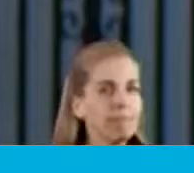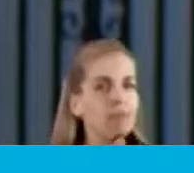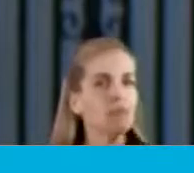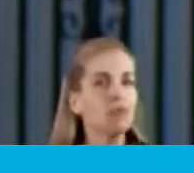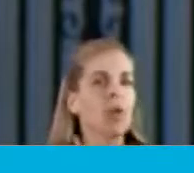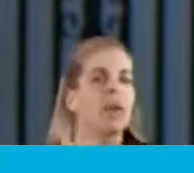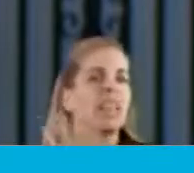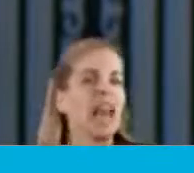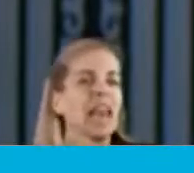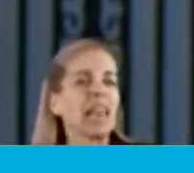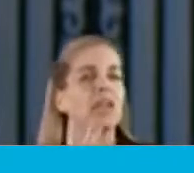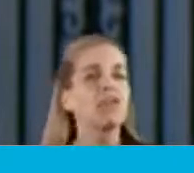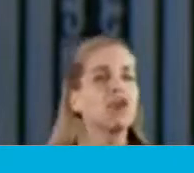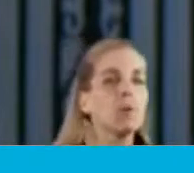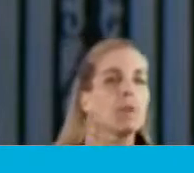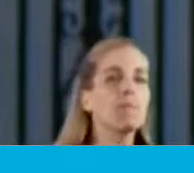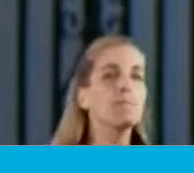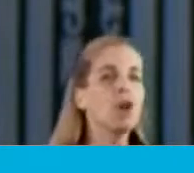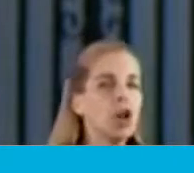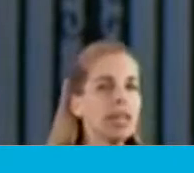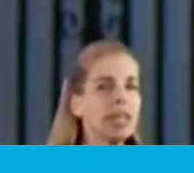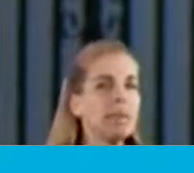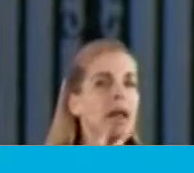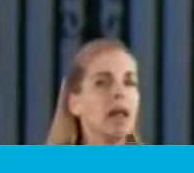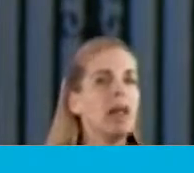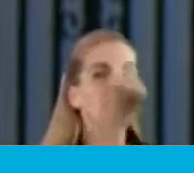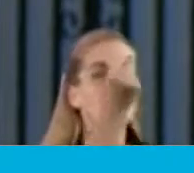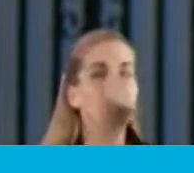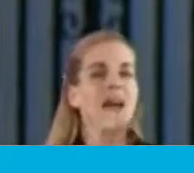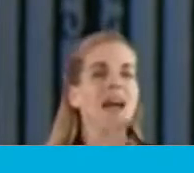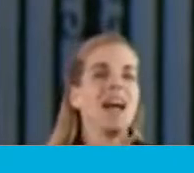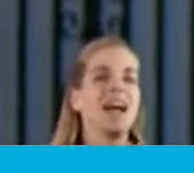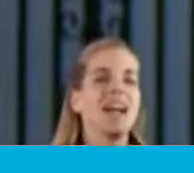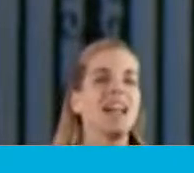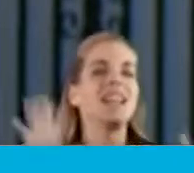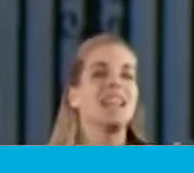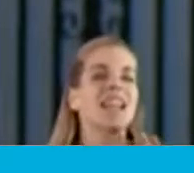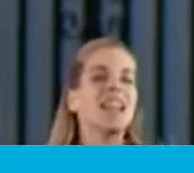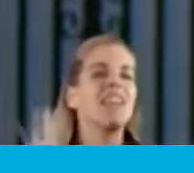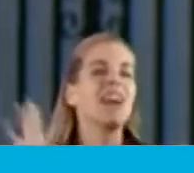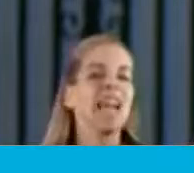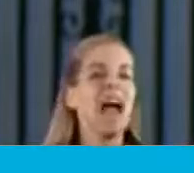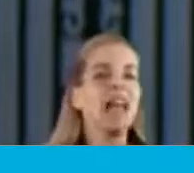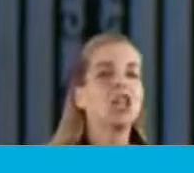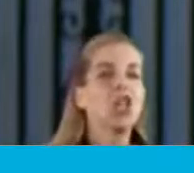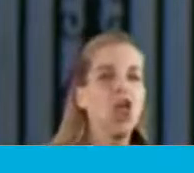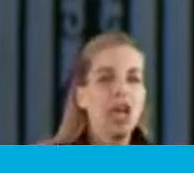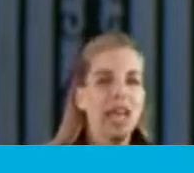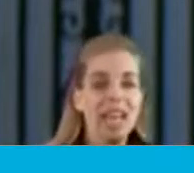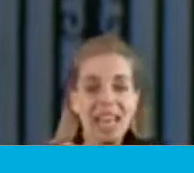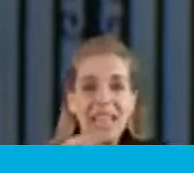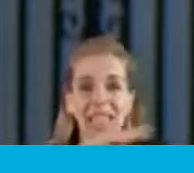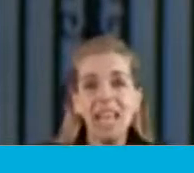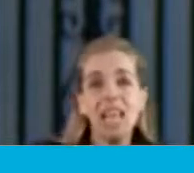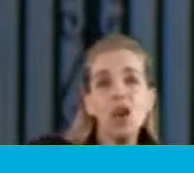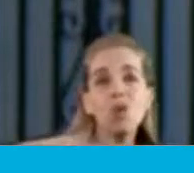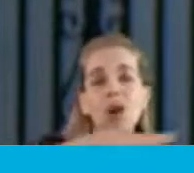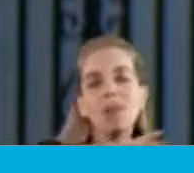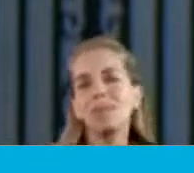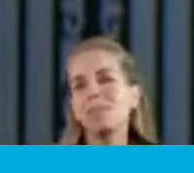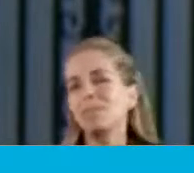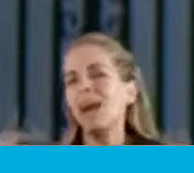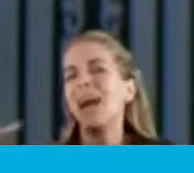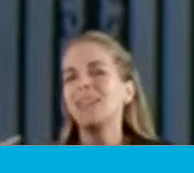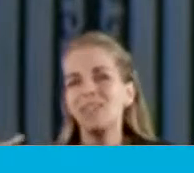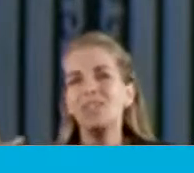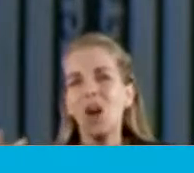para consolidar la libertad tan ansiada. Este territorio era y es inmenso, y